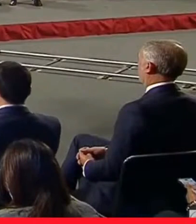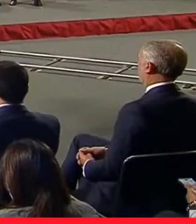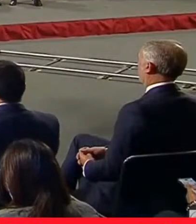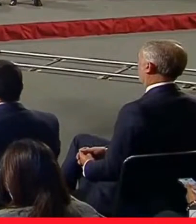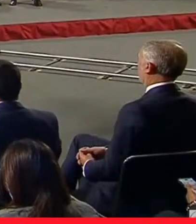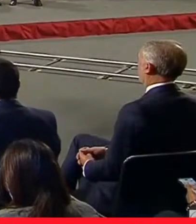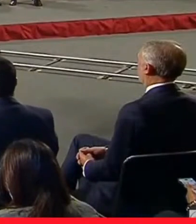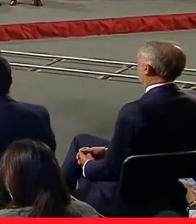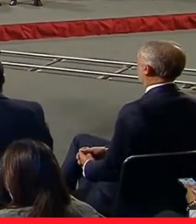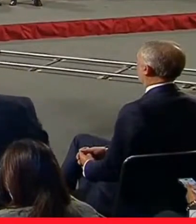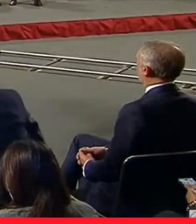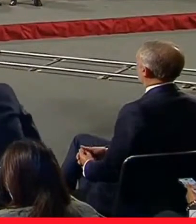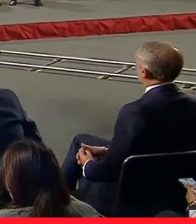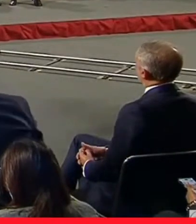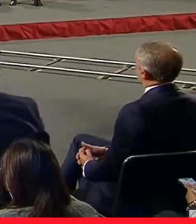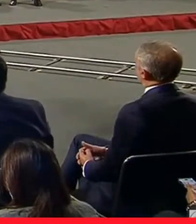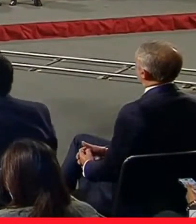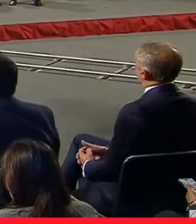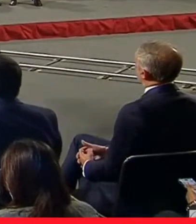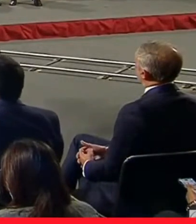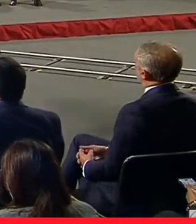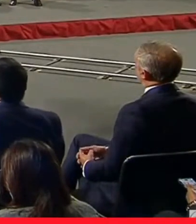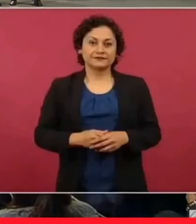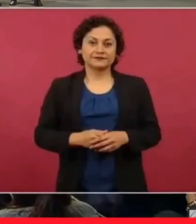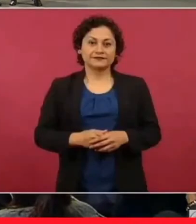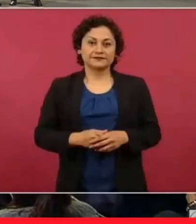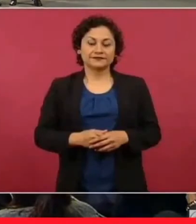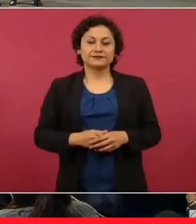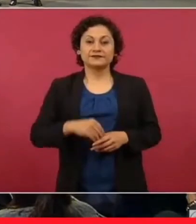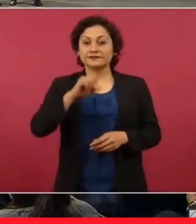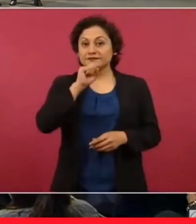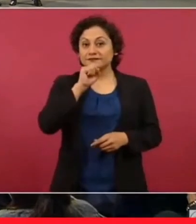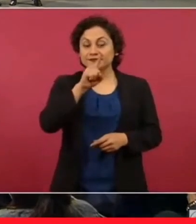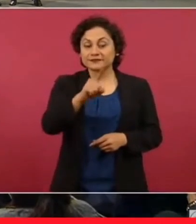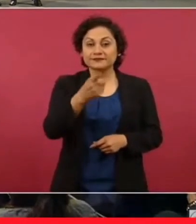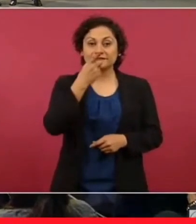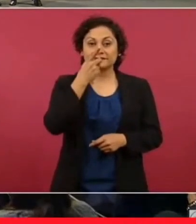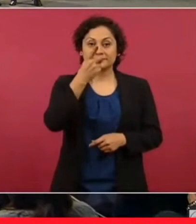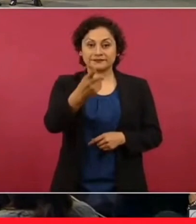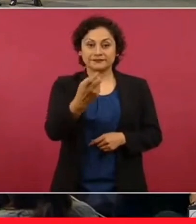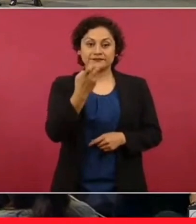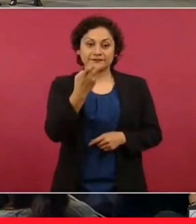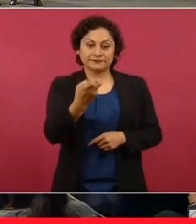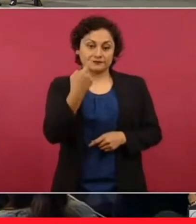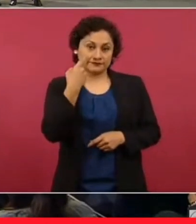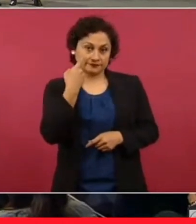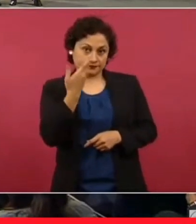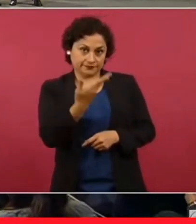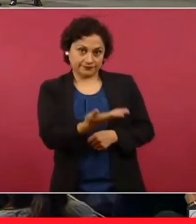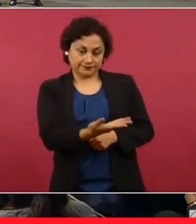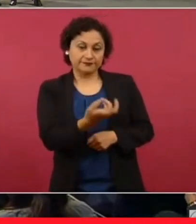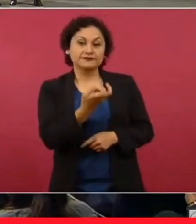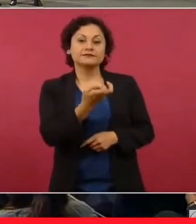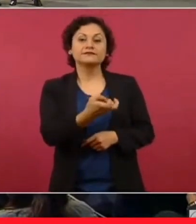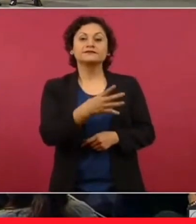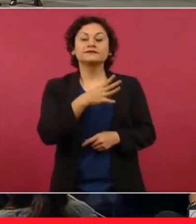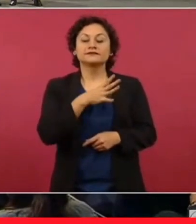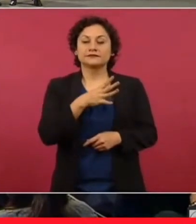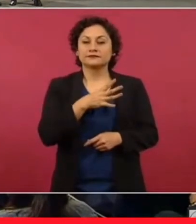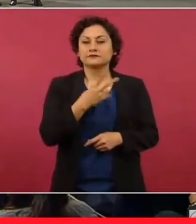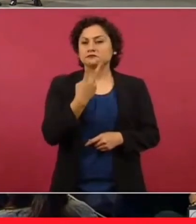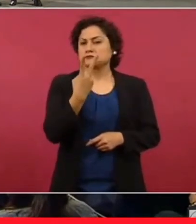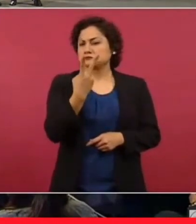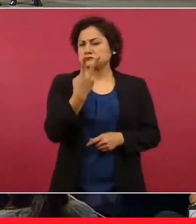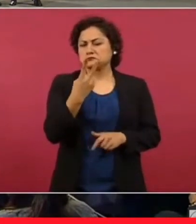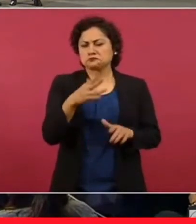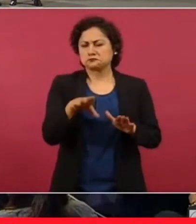Decirles que aquí hay una muestra muy sencilla, 2 piezas de las